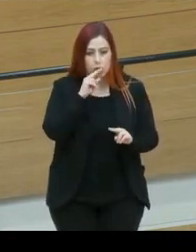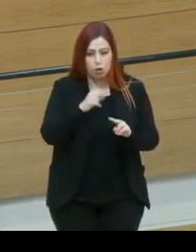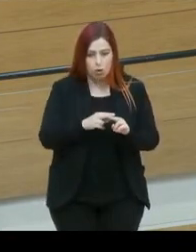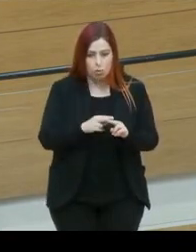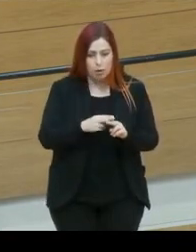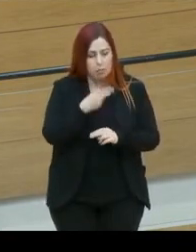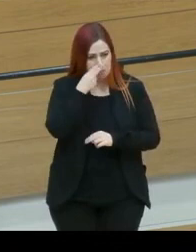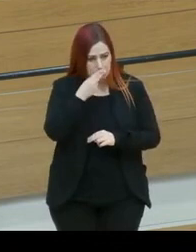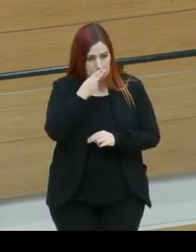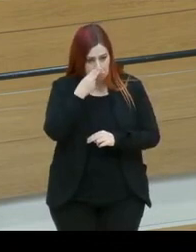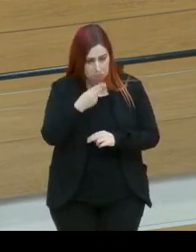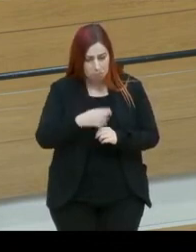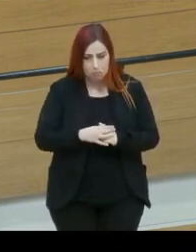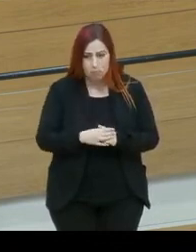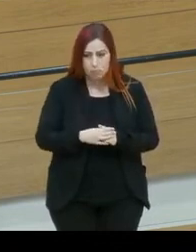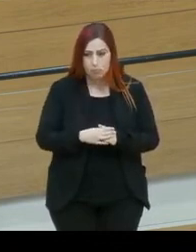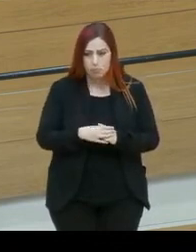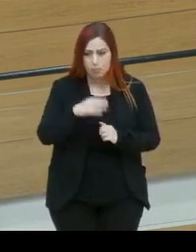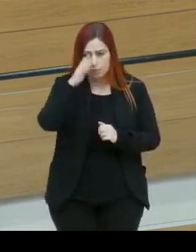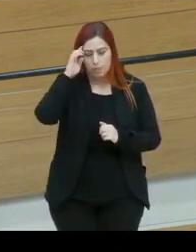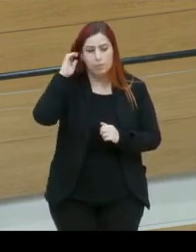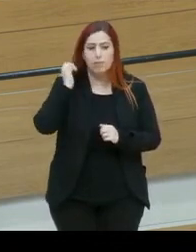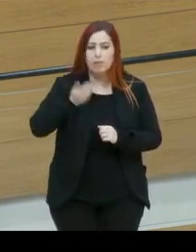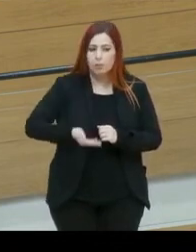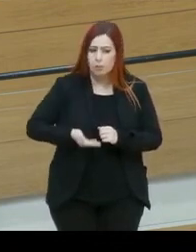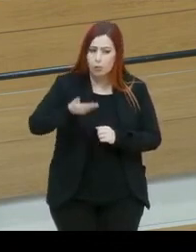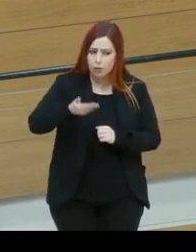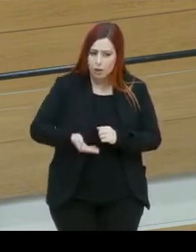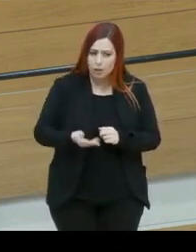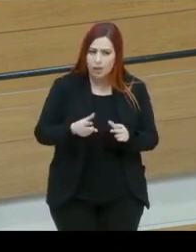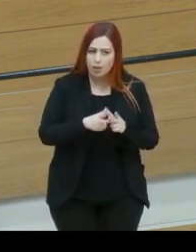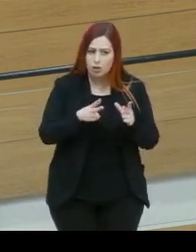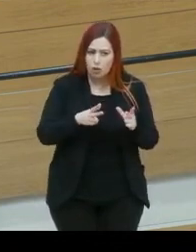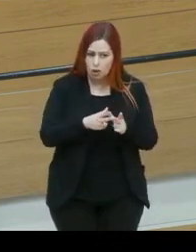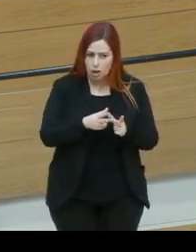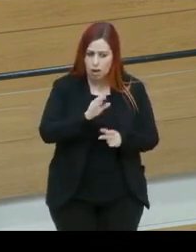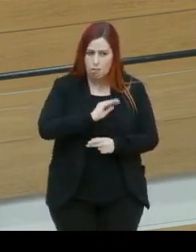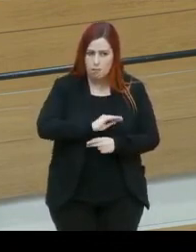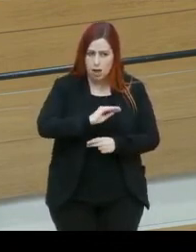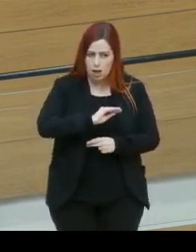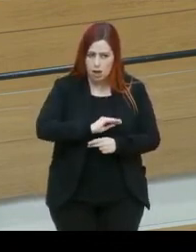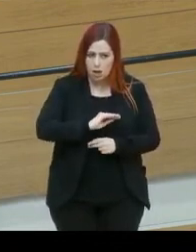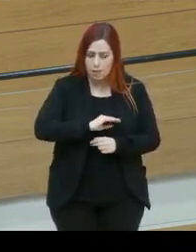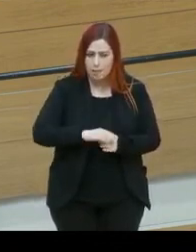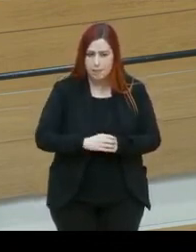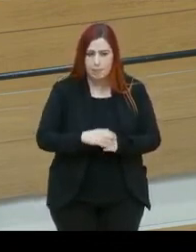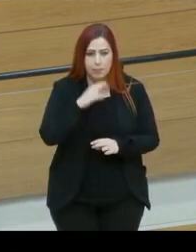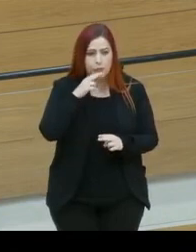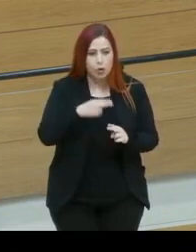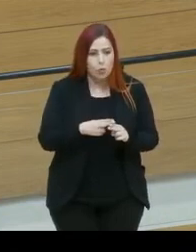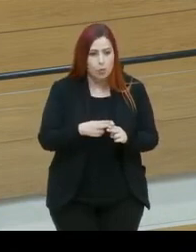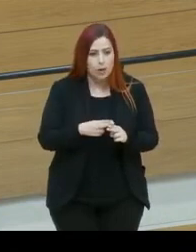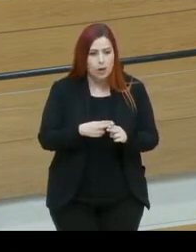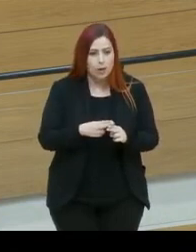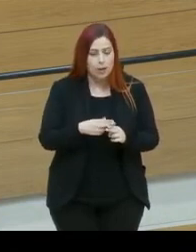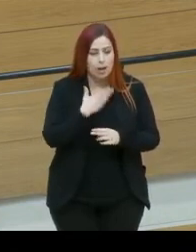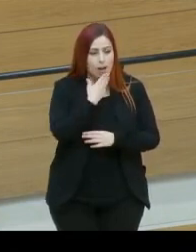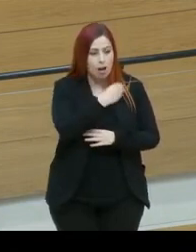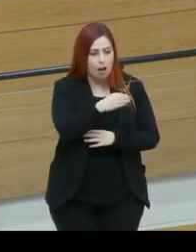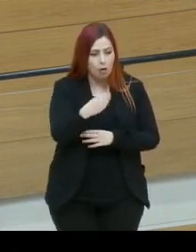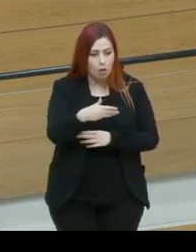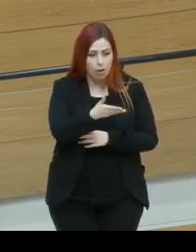bastante interesante por cierto, con una importancia social bastante elevada, se titula, como digo,